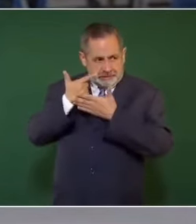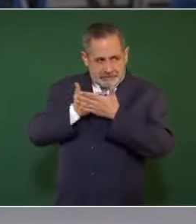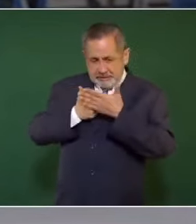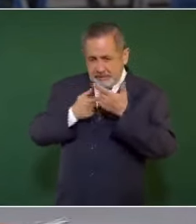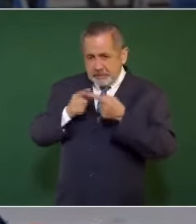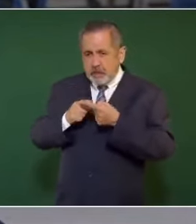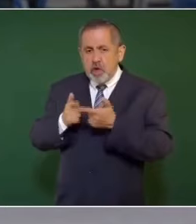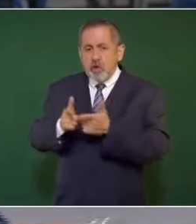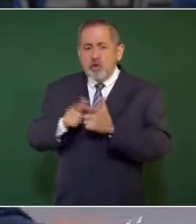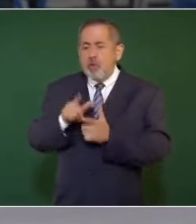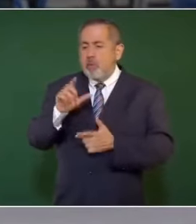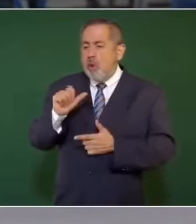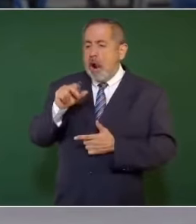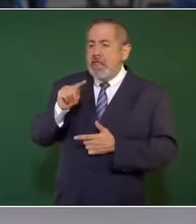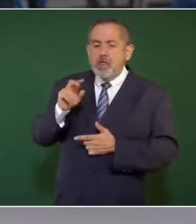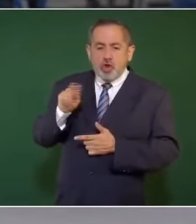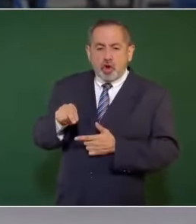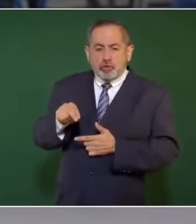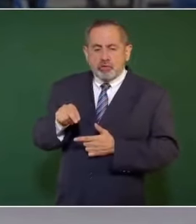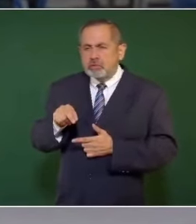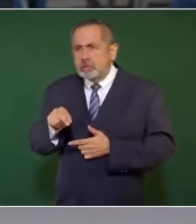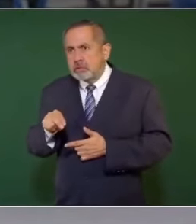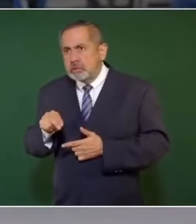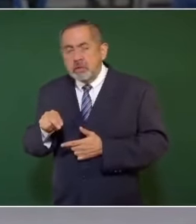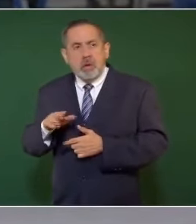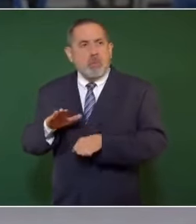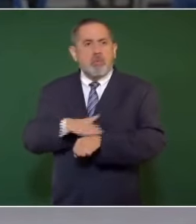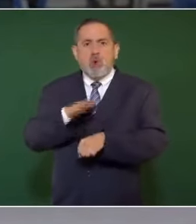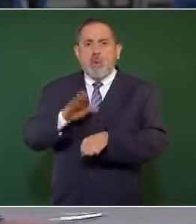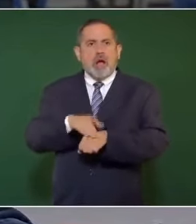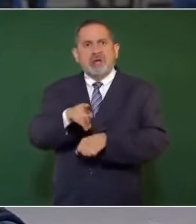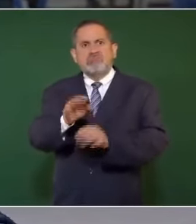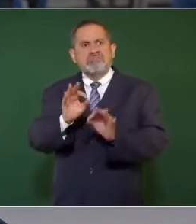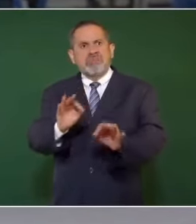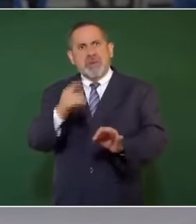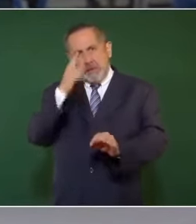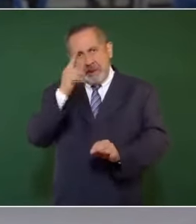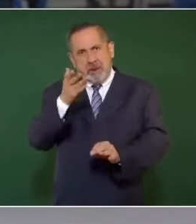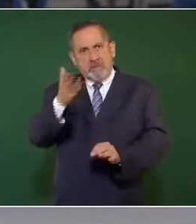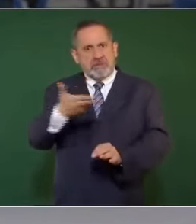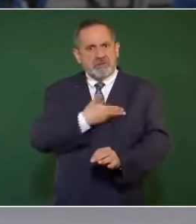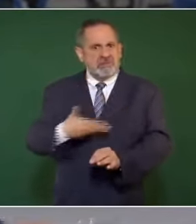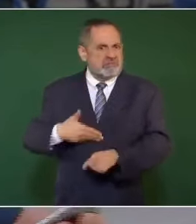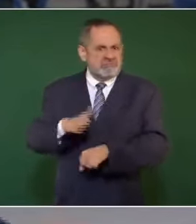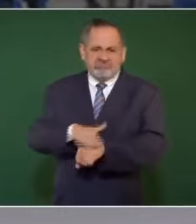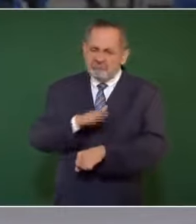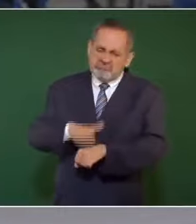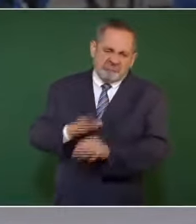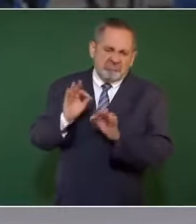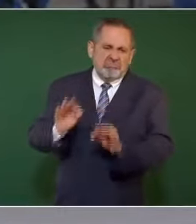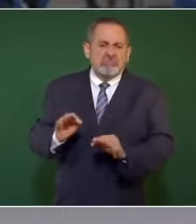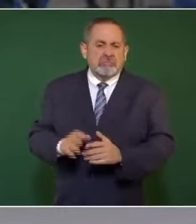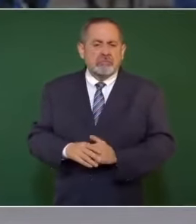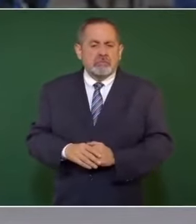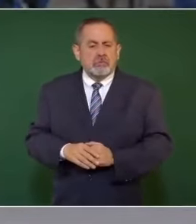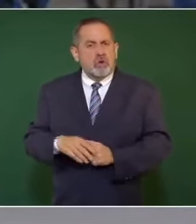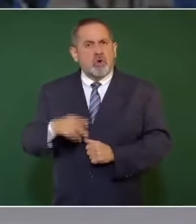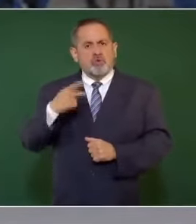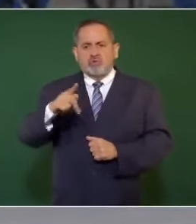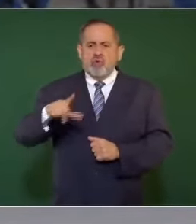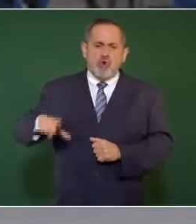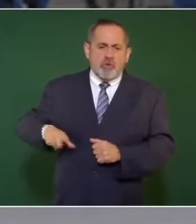Cantón, en donde pues le dan la más alta aprobación los ciudadanos, ¿no? Que al grado tal de decir que se puede decir que su